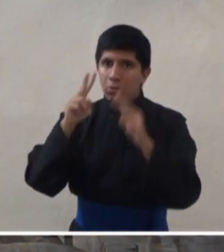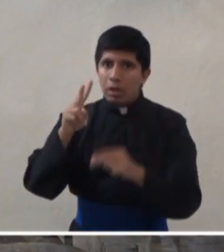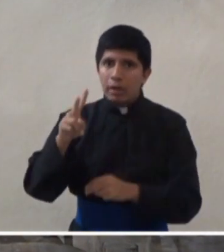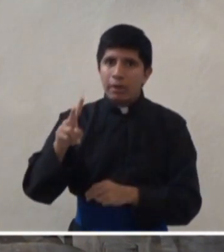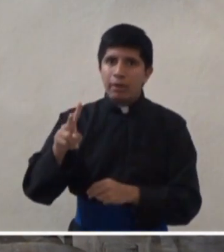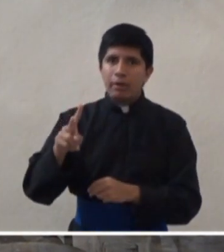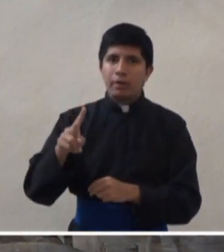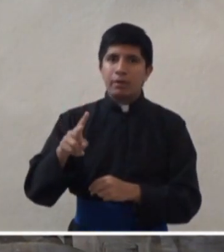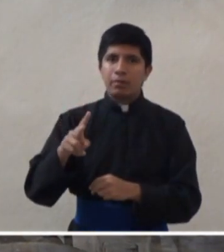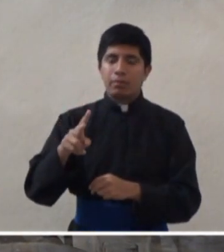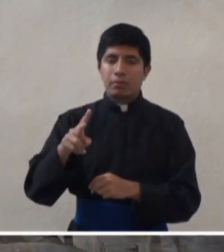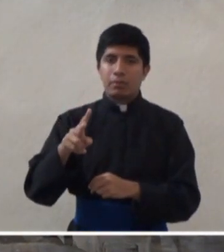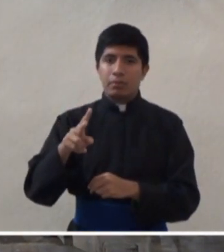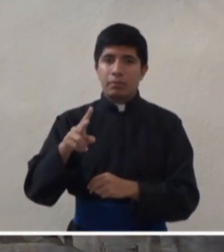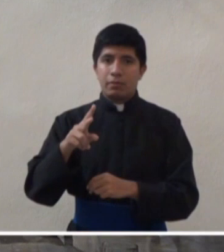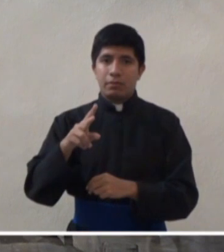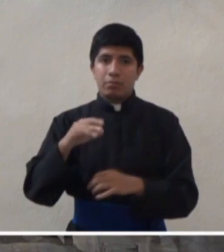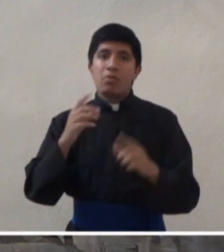Qué interesante.